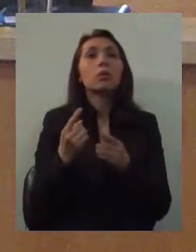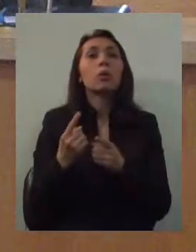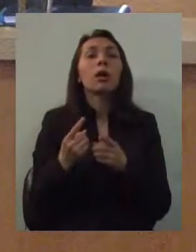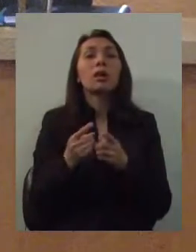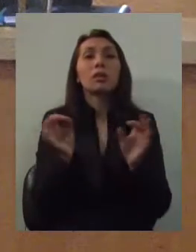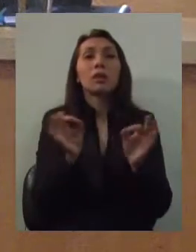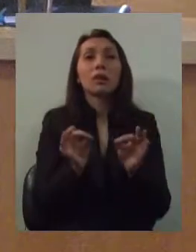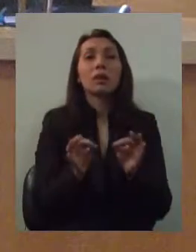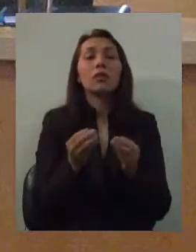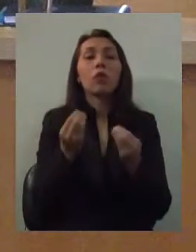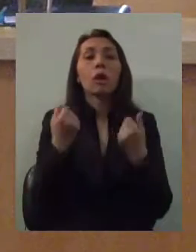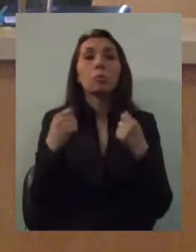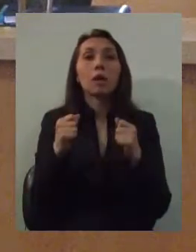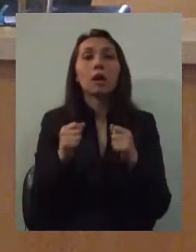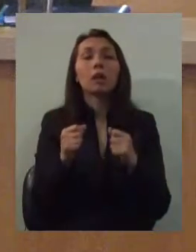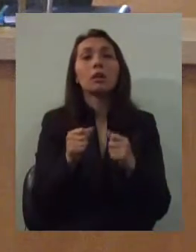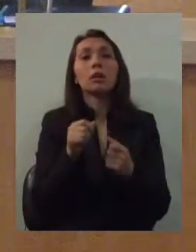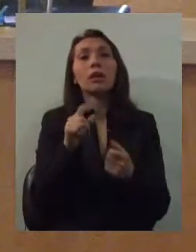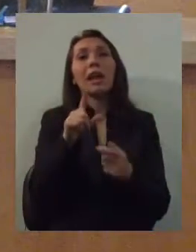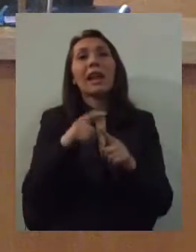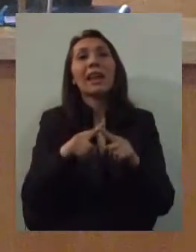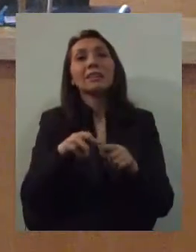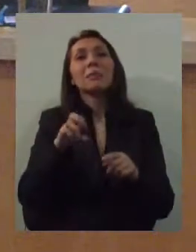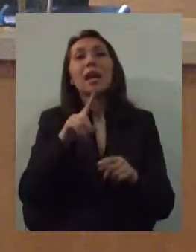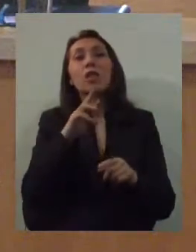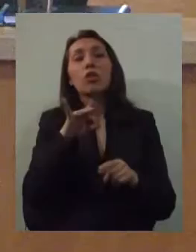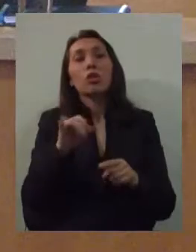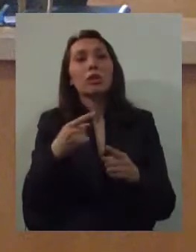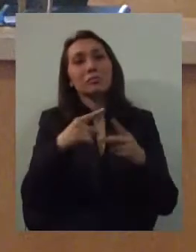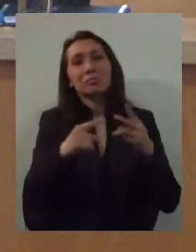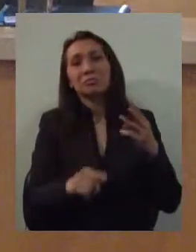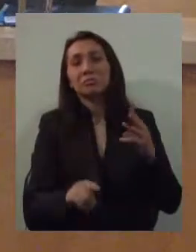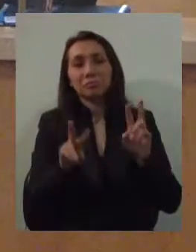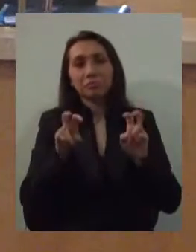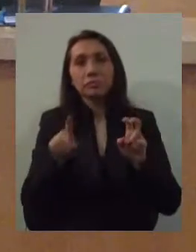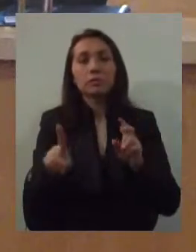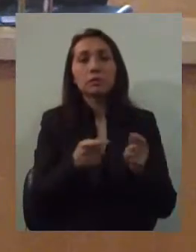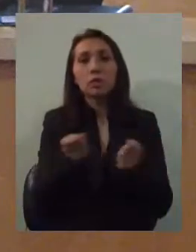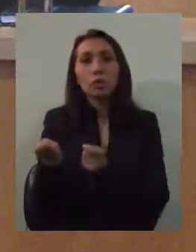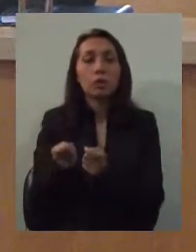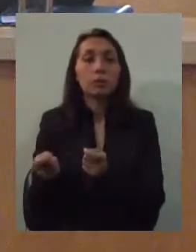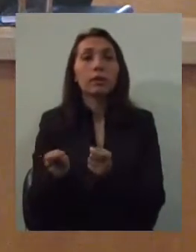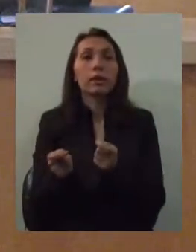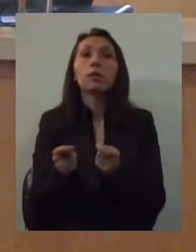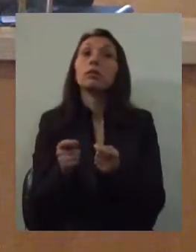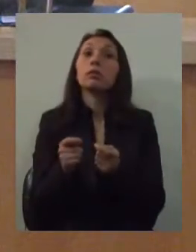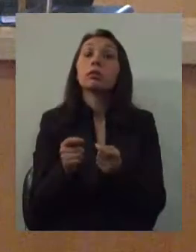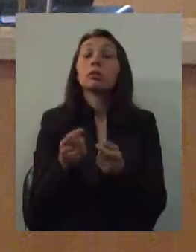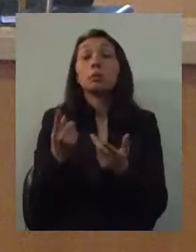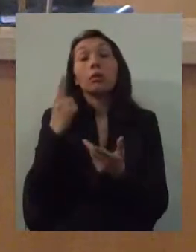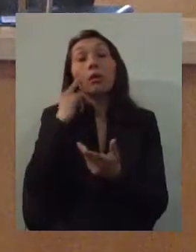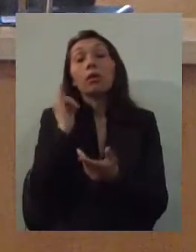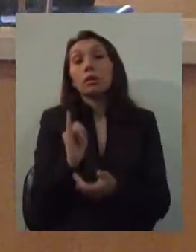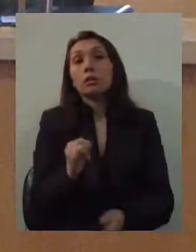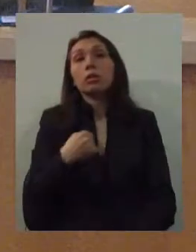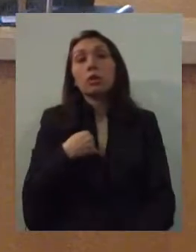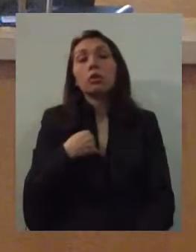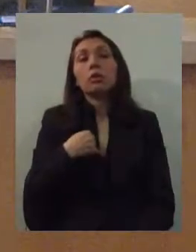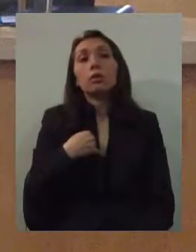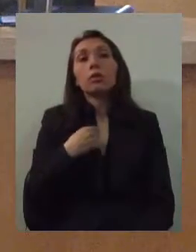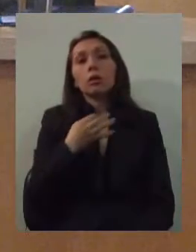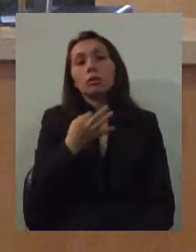el soft law, la lex mercatoria en otros ámbitos, por supuesto, comerciales, o sea que me parece que sí, yo